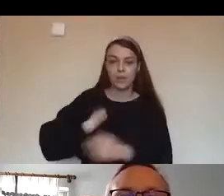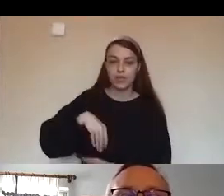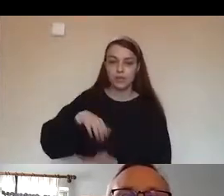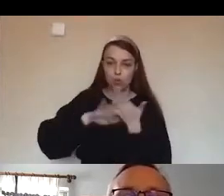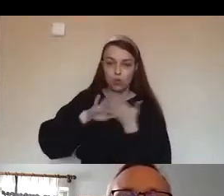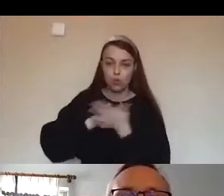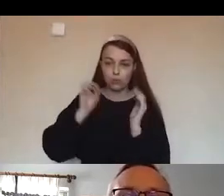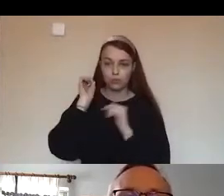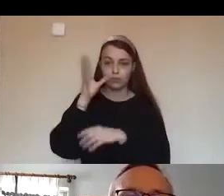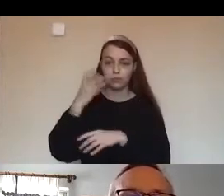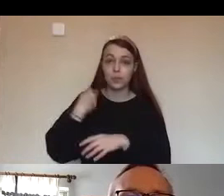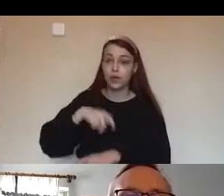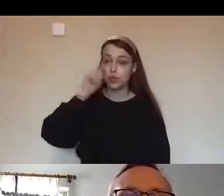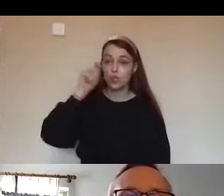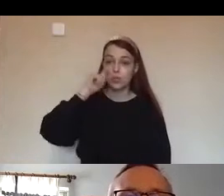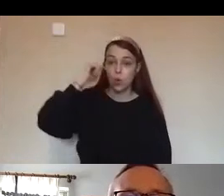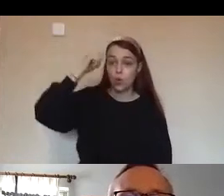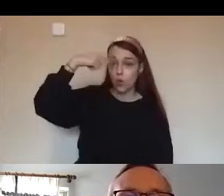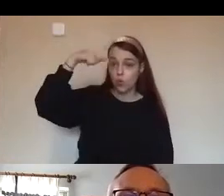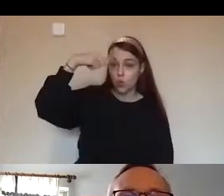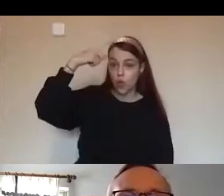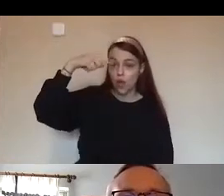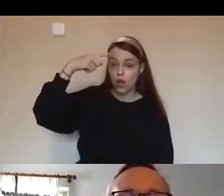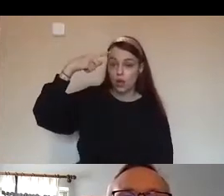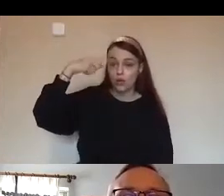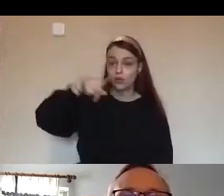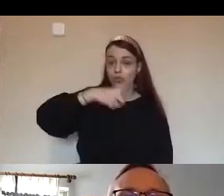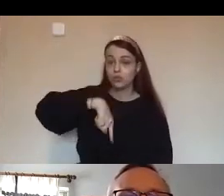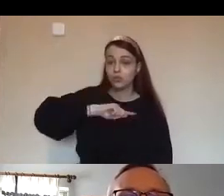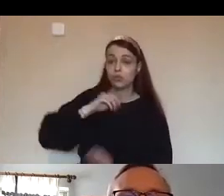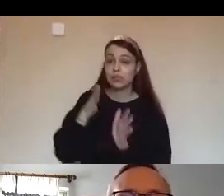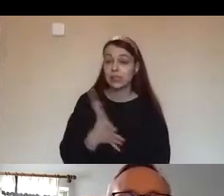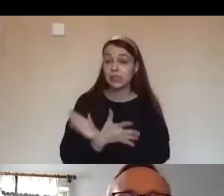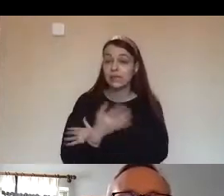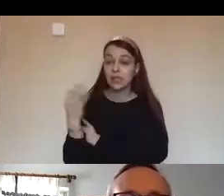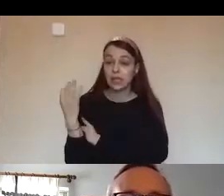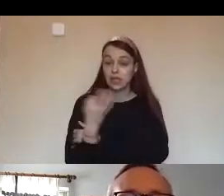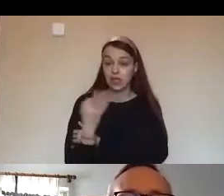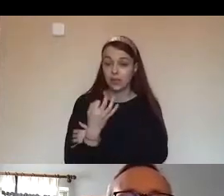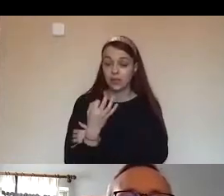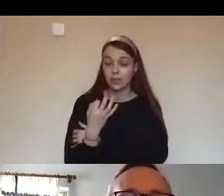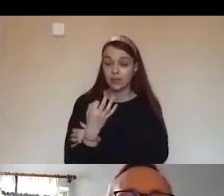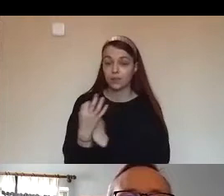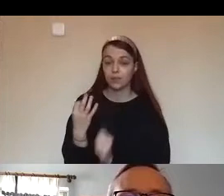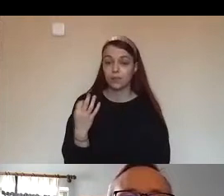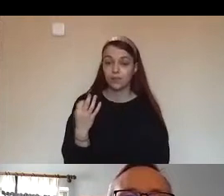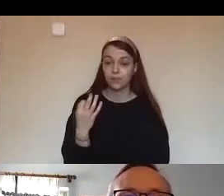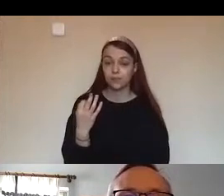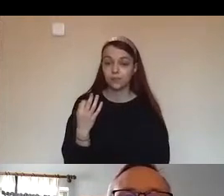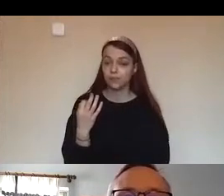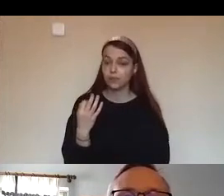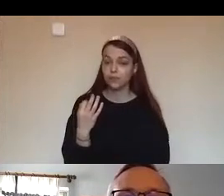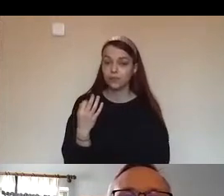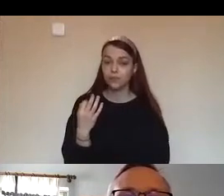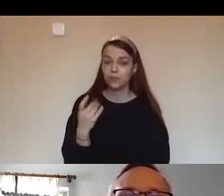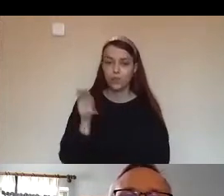webinarios, pero el turismo cultural nos referimos a una parte muy potente del